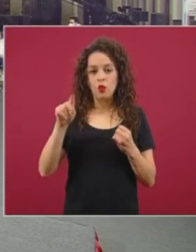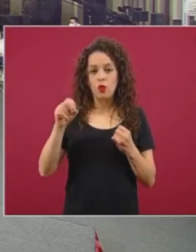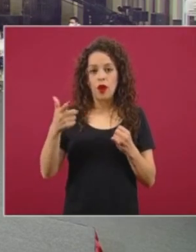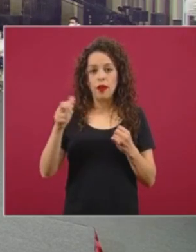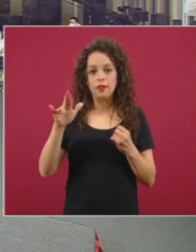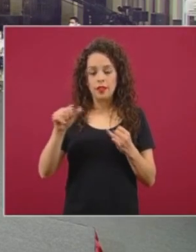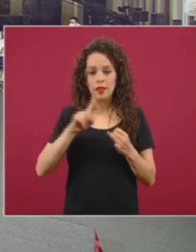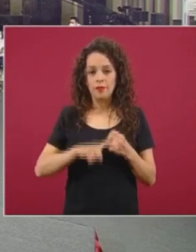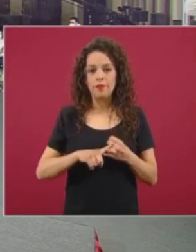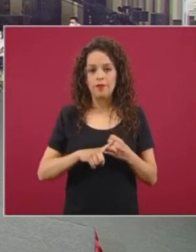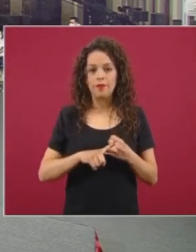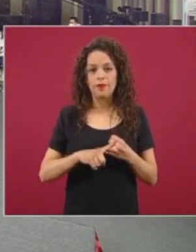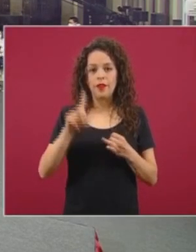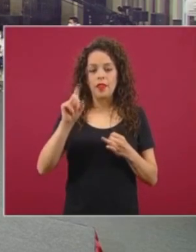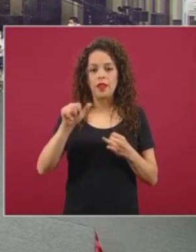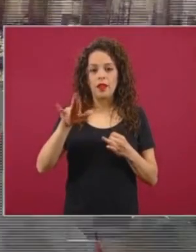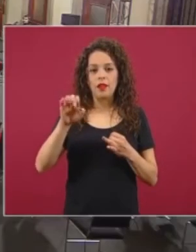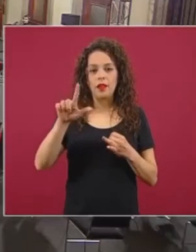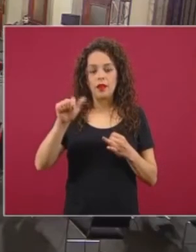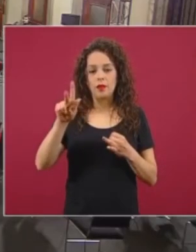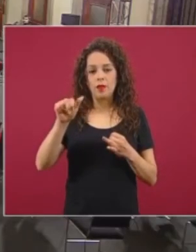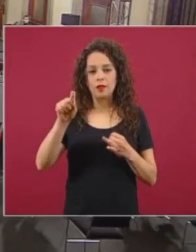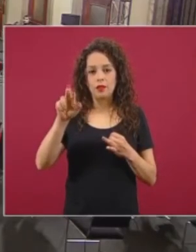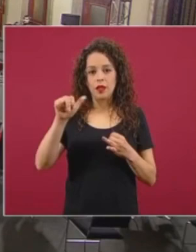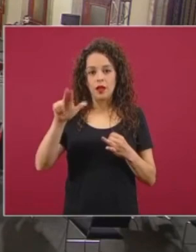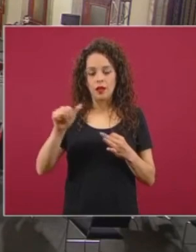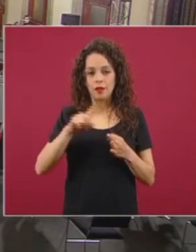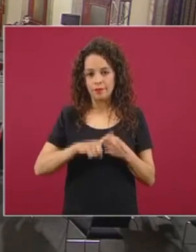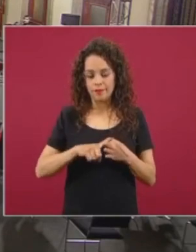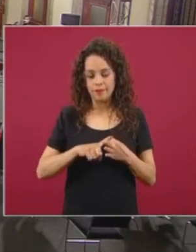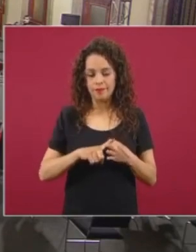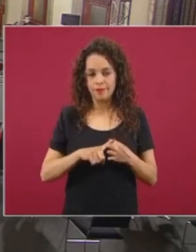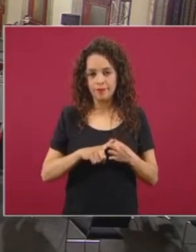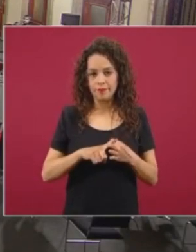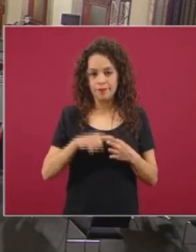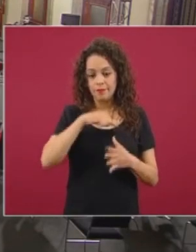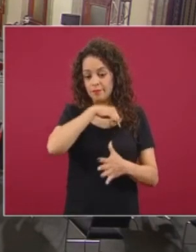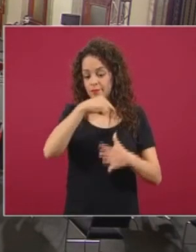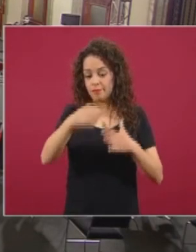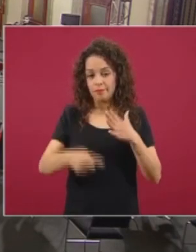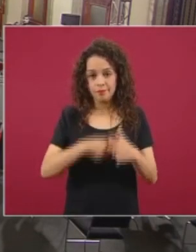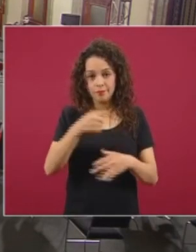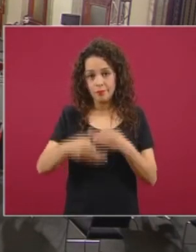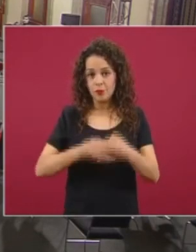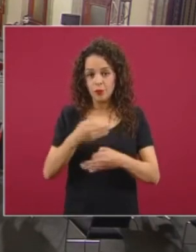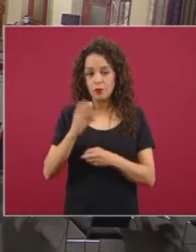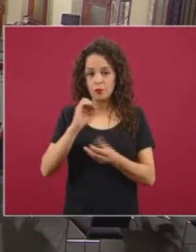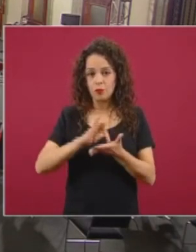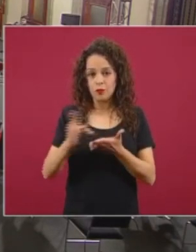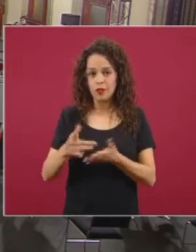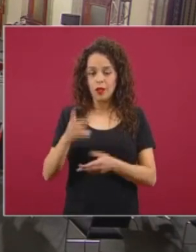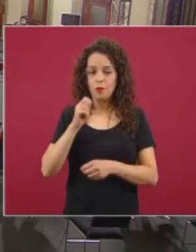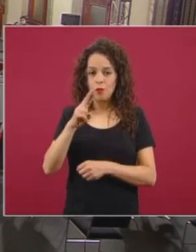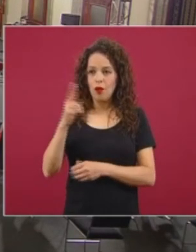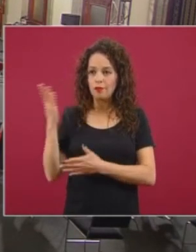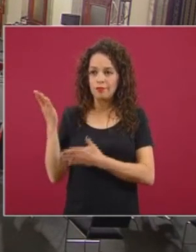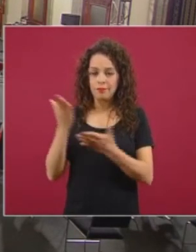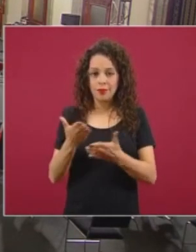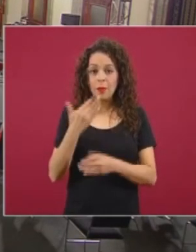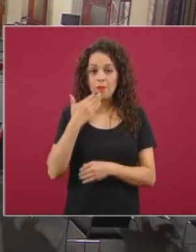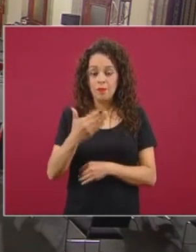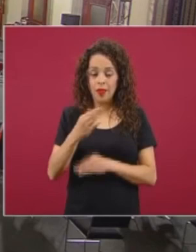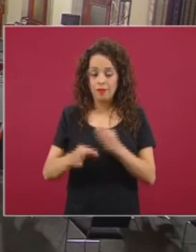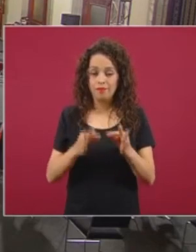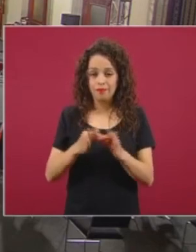Canal 11 y también Daniela Pastrana de Pie de Página. Muchas gracias por haber llegado al salón a tiempo.